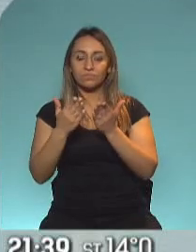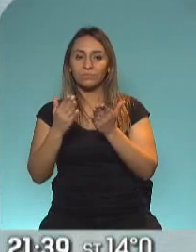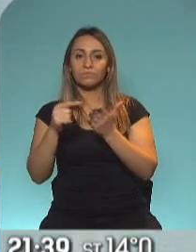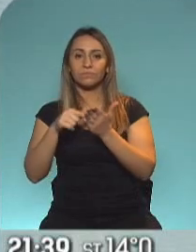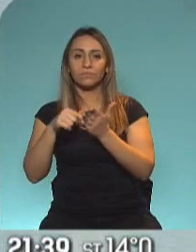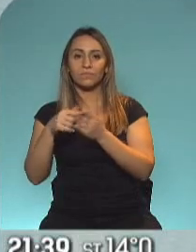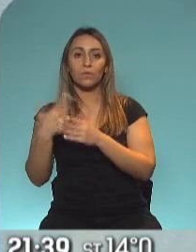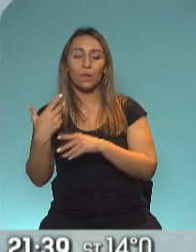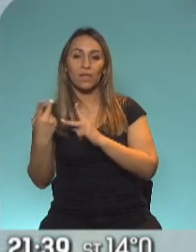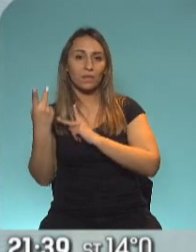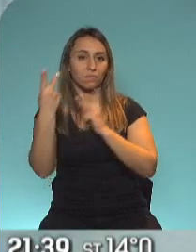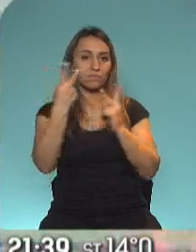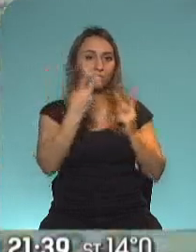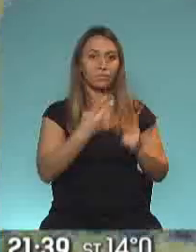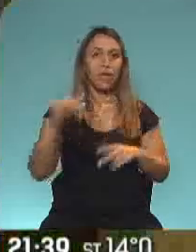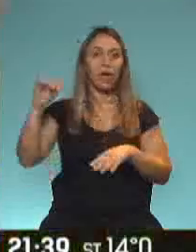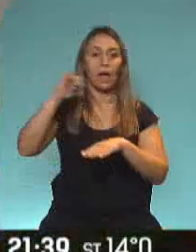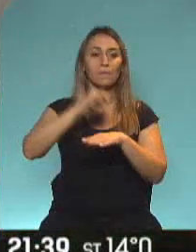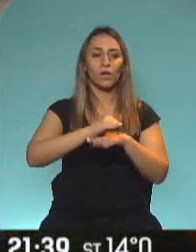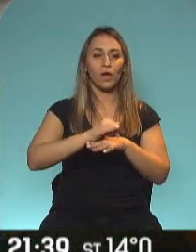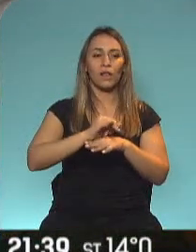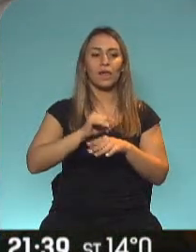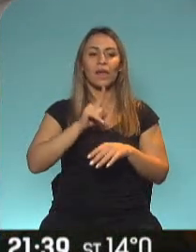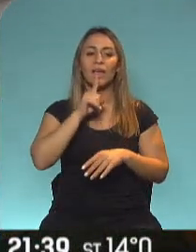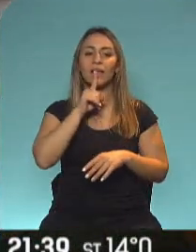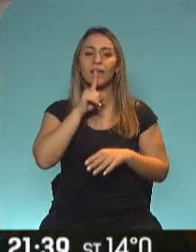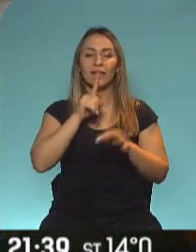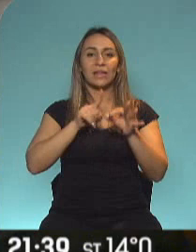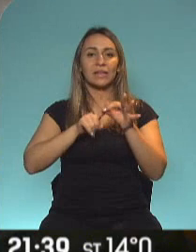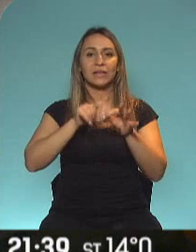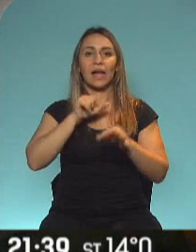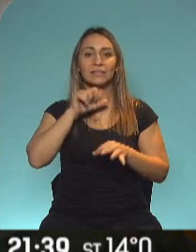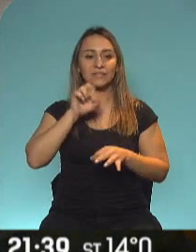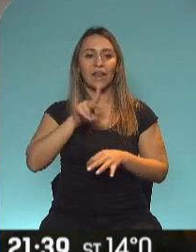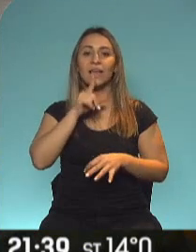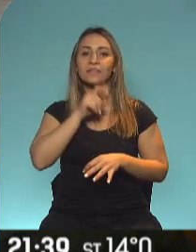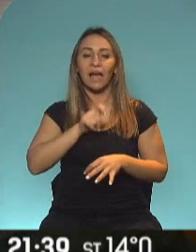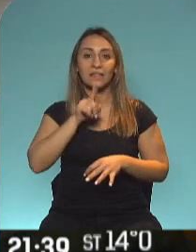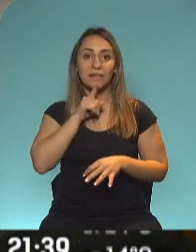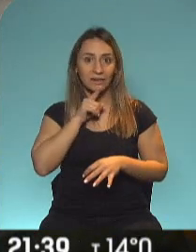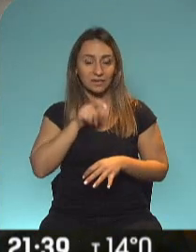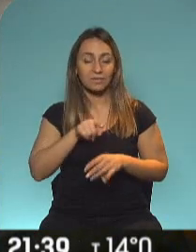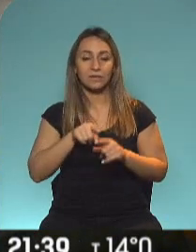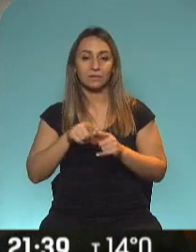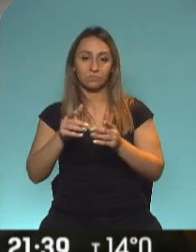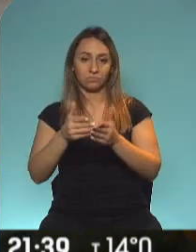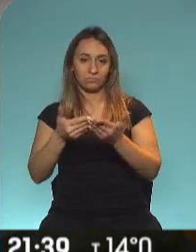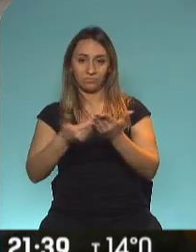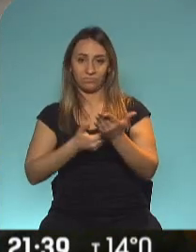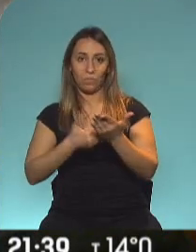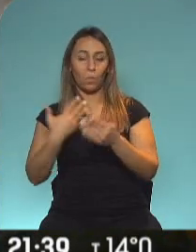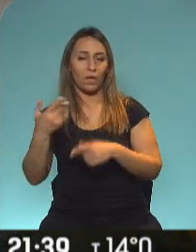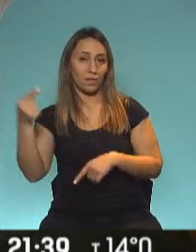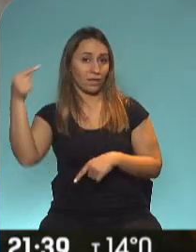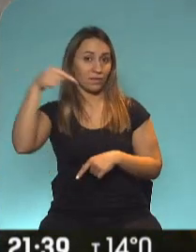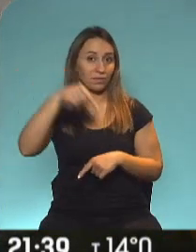el avión de Qatar. Esta es la visa, no